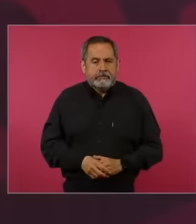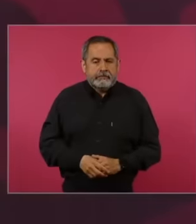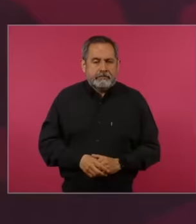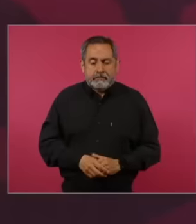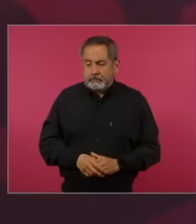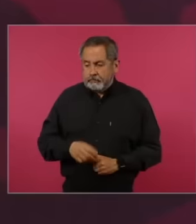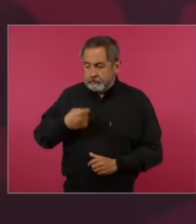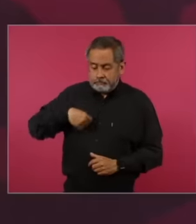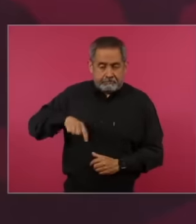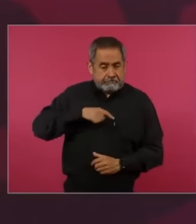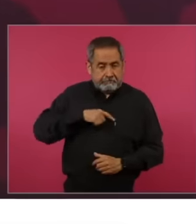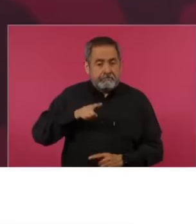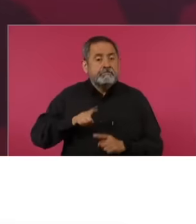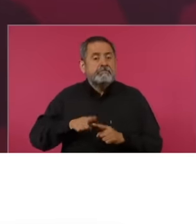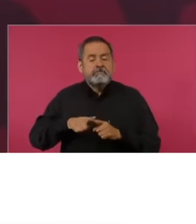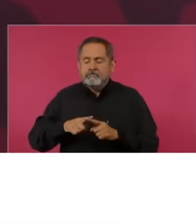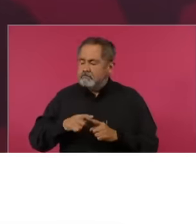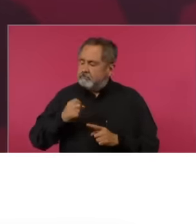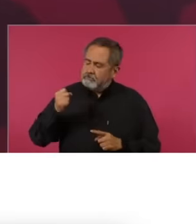nosotros tenemos la suerte